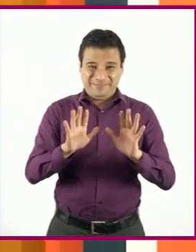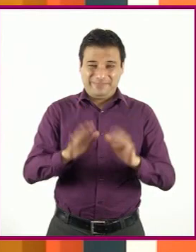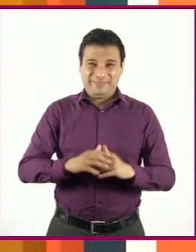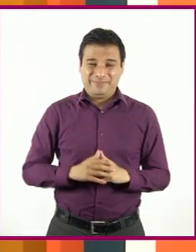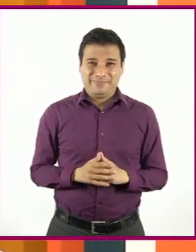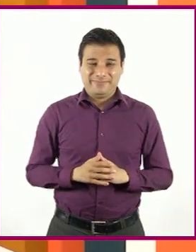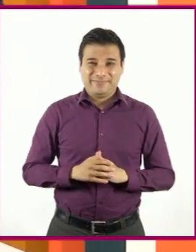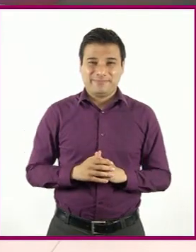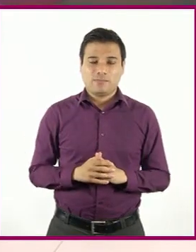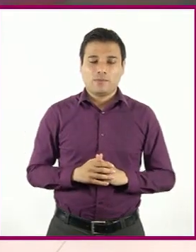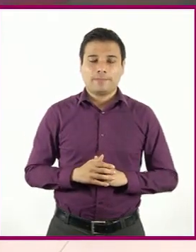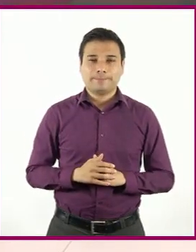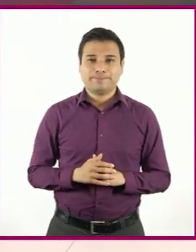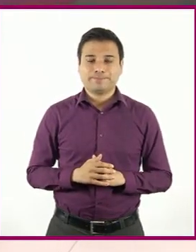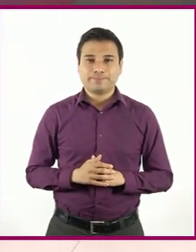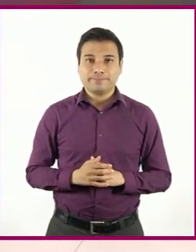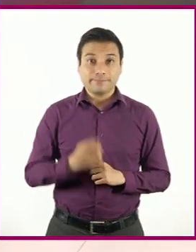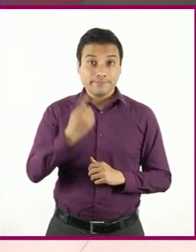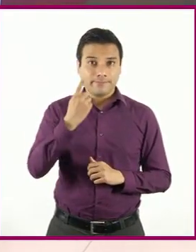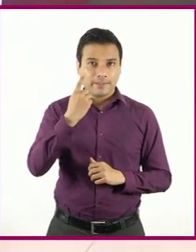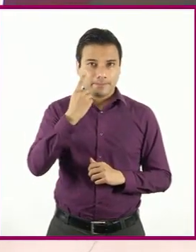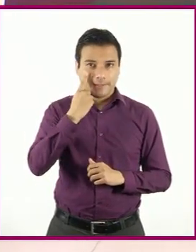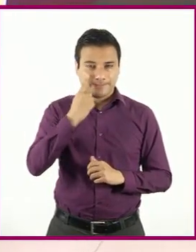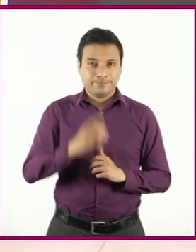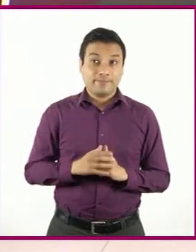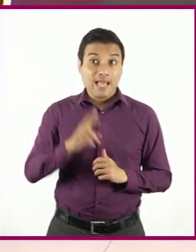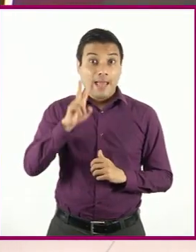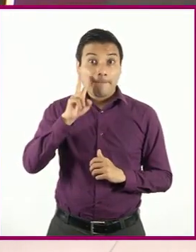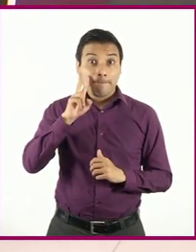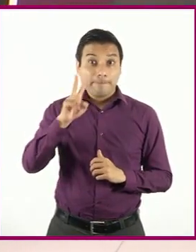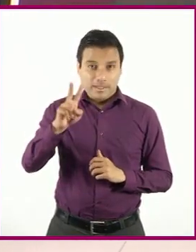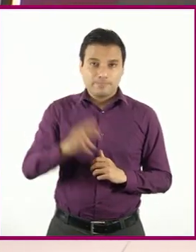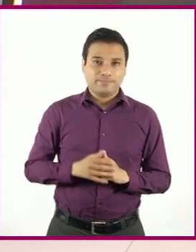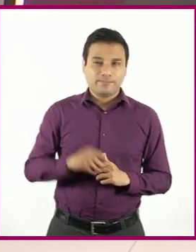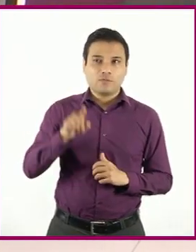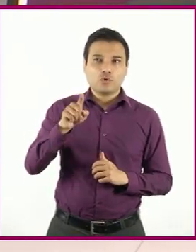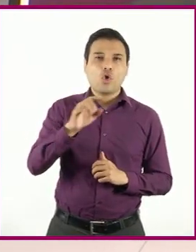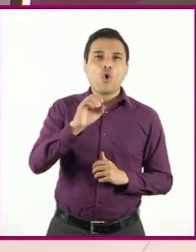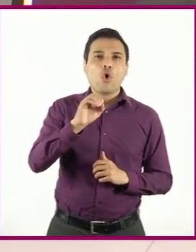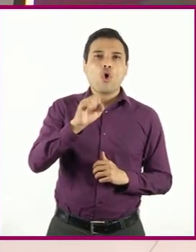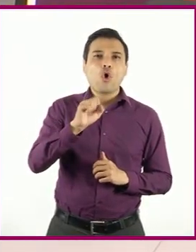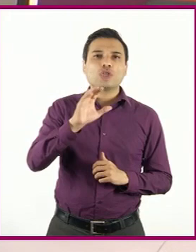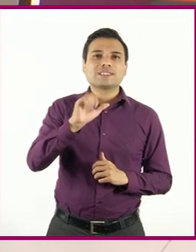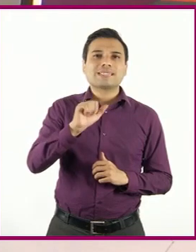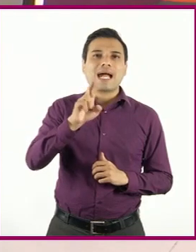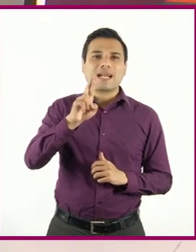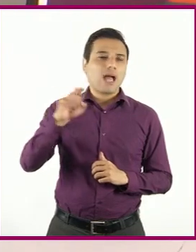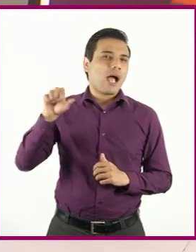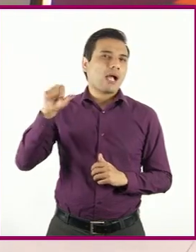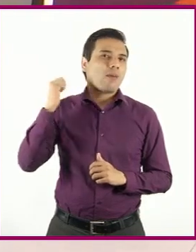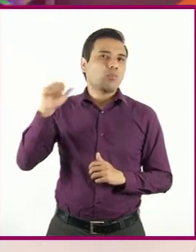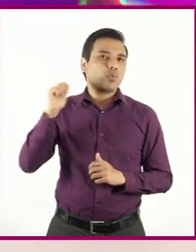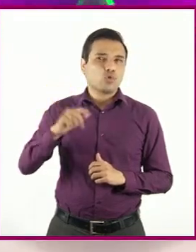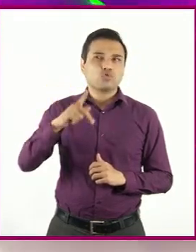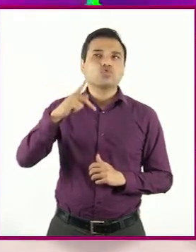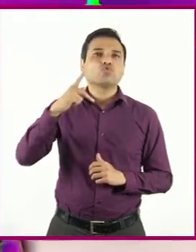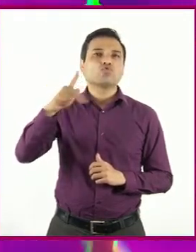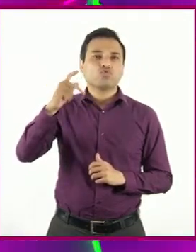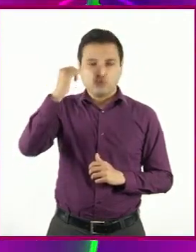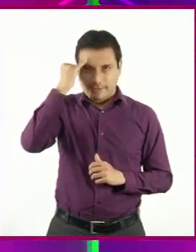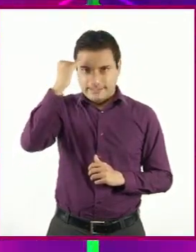a nuestro problema técnico. ¿Qué te parece si vemos el prototipo que nos envió Óscar Omar desde Acapulco, Guerrero? Vamos.